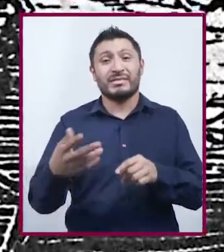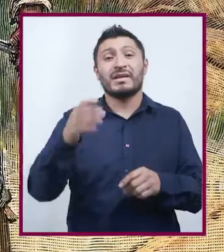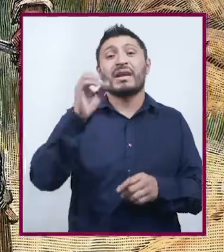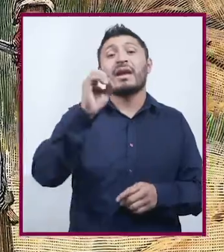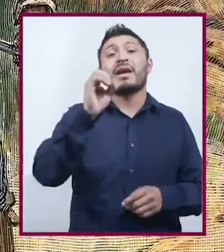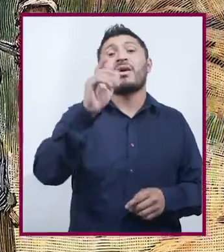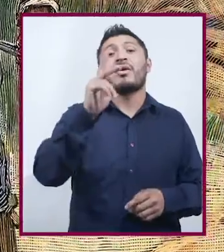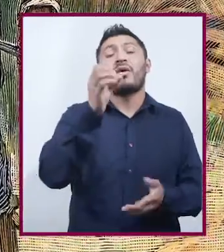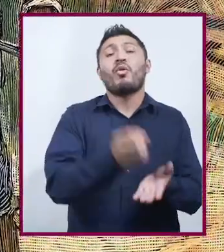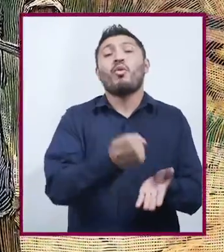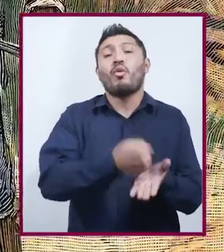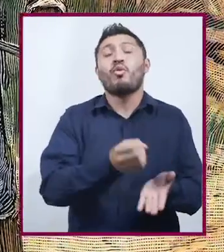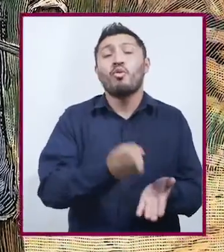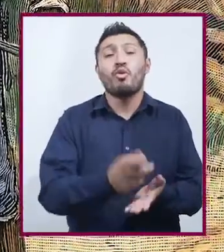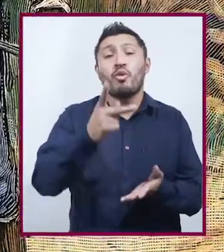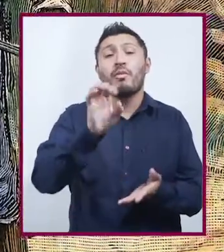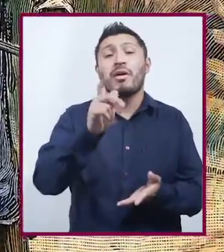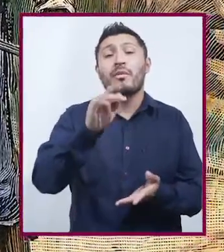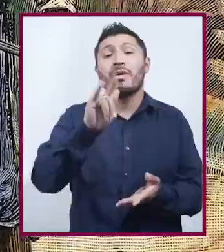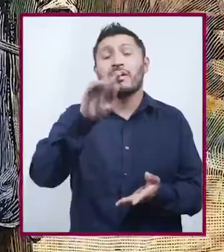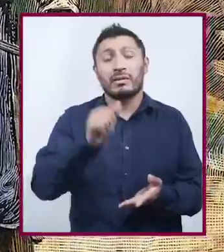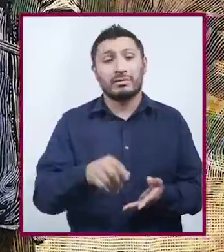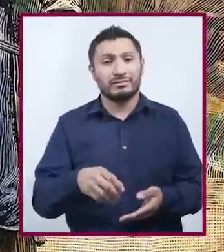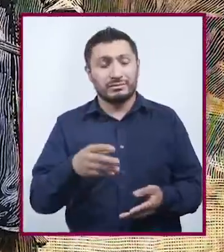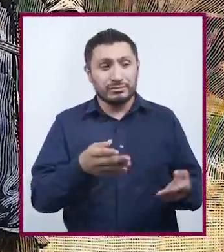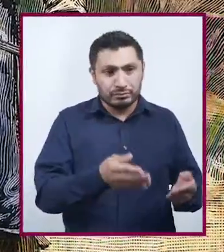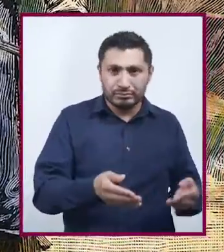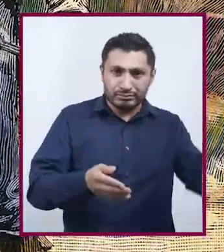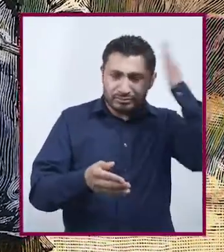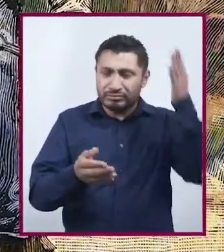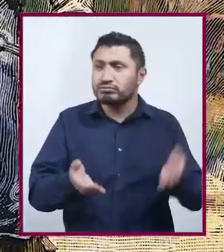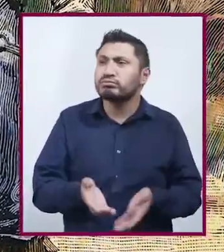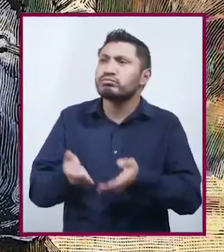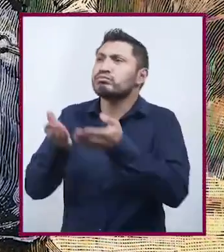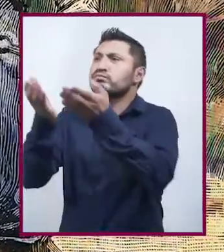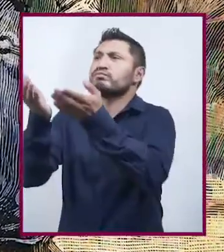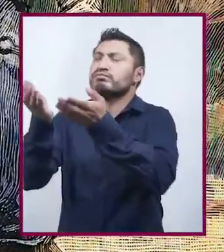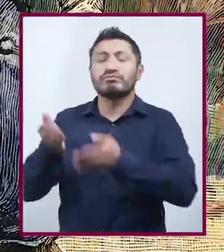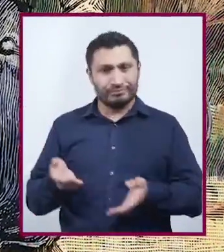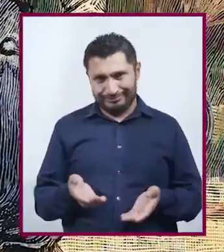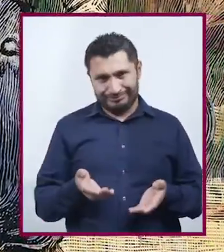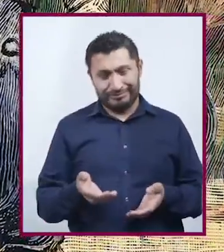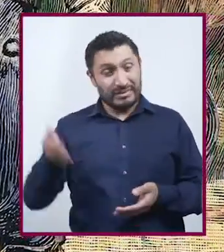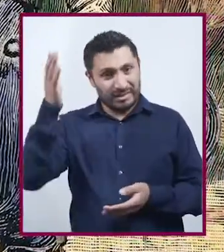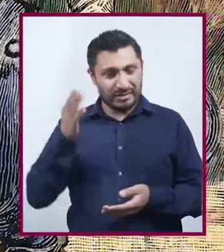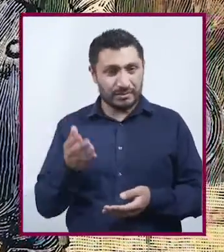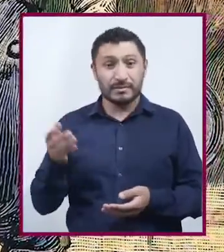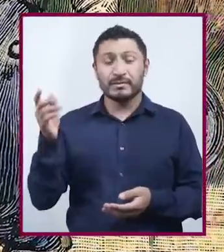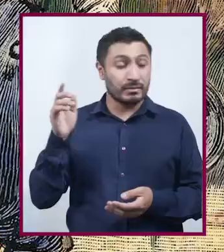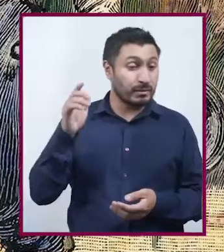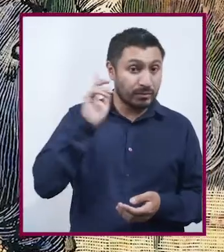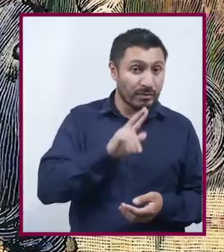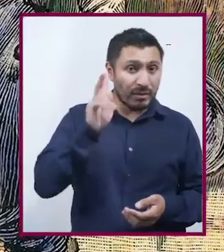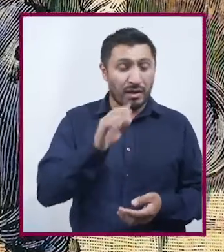pepita de oro. Marshall le mostró el hallazgo a su patrón, un inmigrante suizo de nombre John Sutter. Cada uno comprobó por